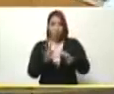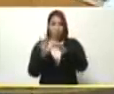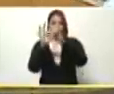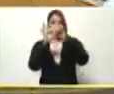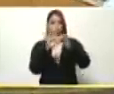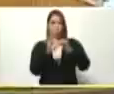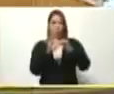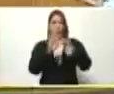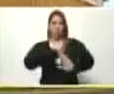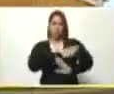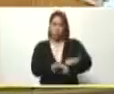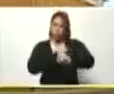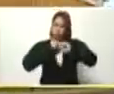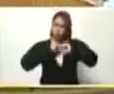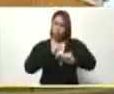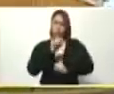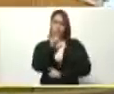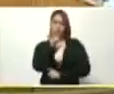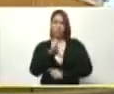cohesión como país.